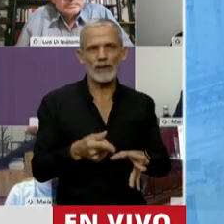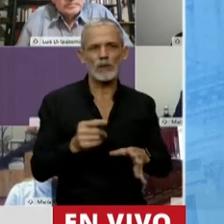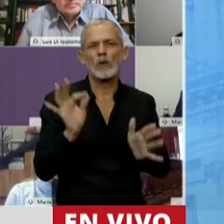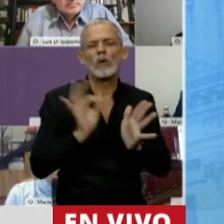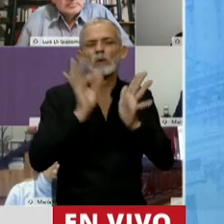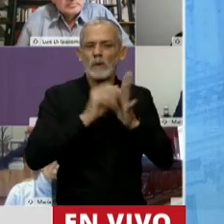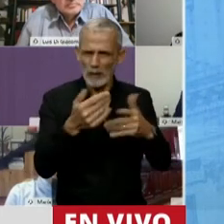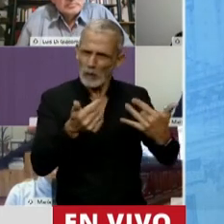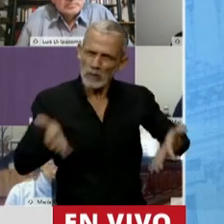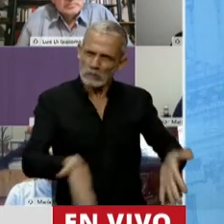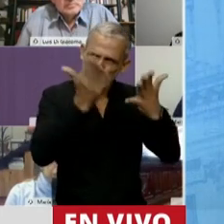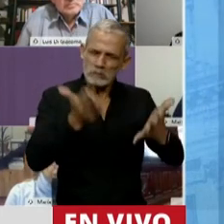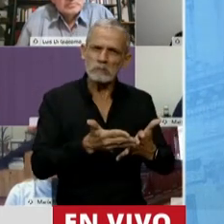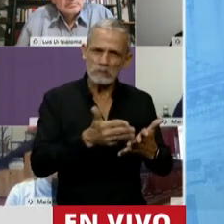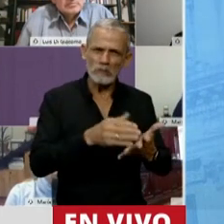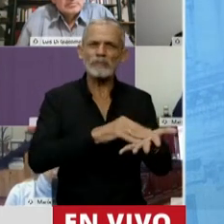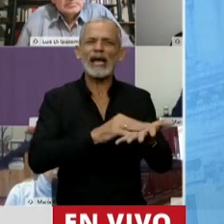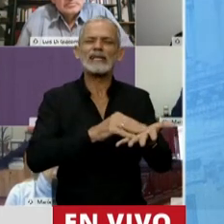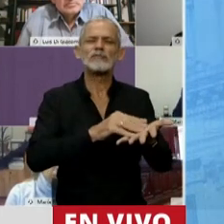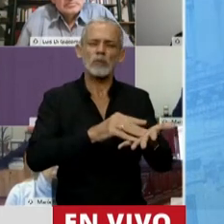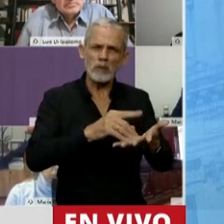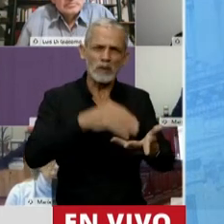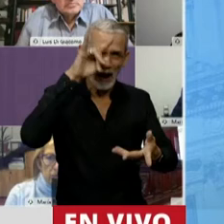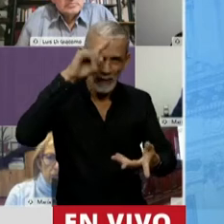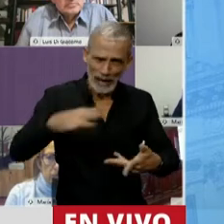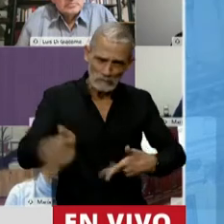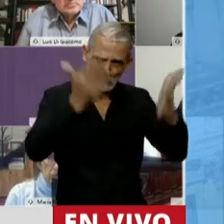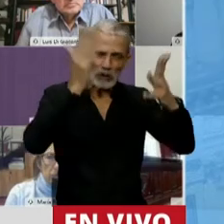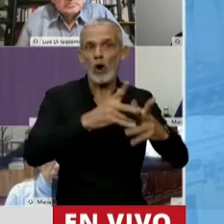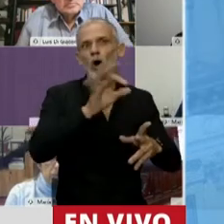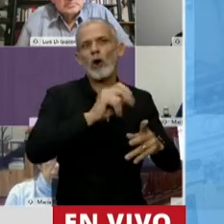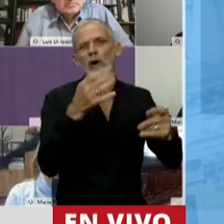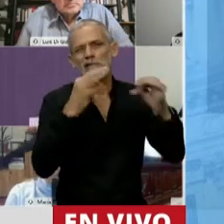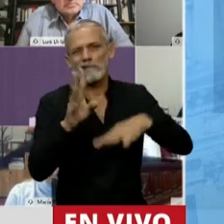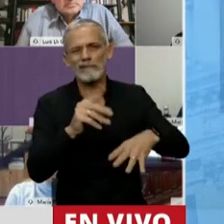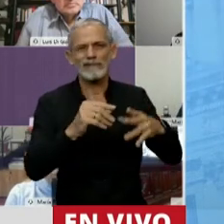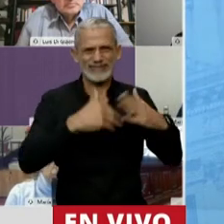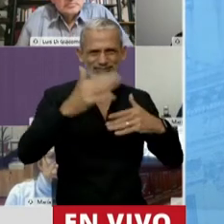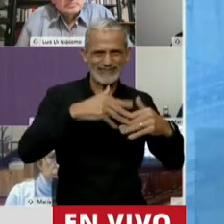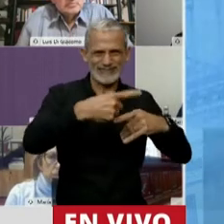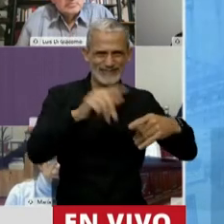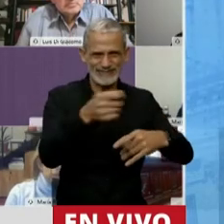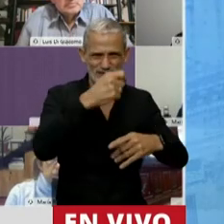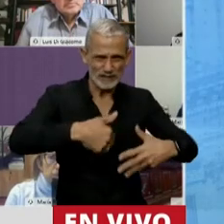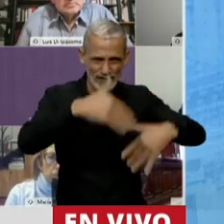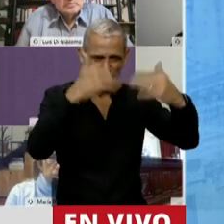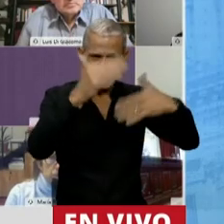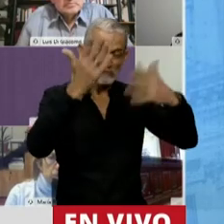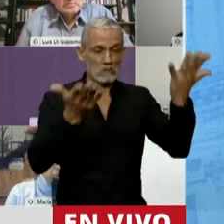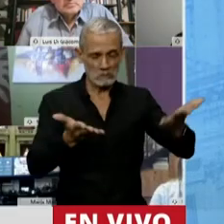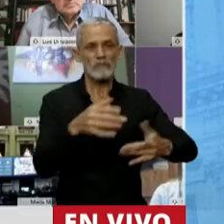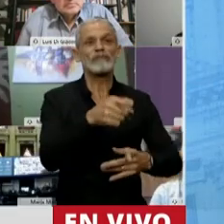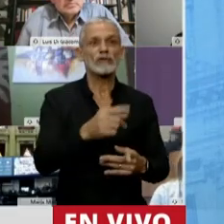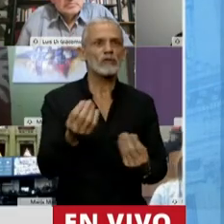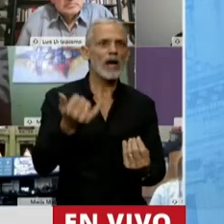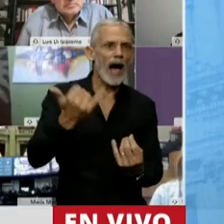excepciones a la norma y habilitar así las recategorizaciones. Y cuando proponemos entonces una legislación para prevenir este tipo de situaciones, ¿qué